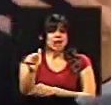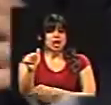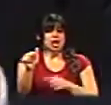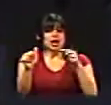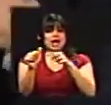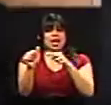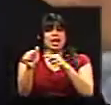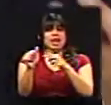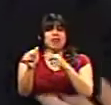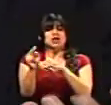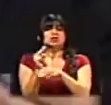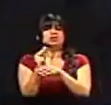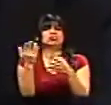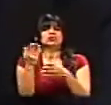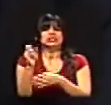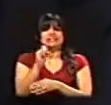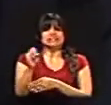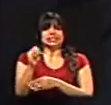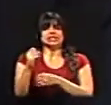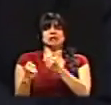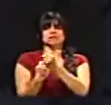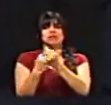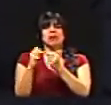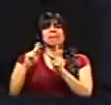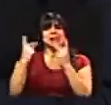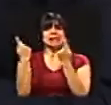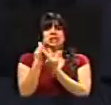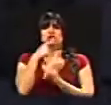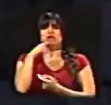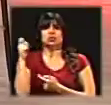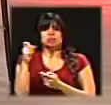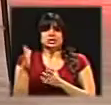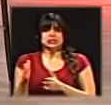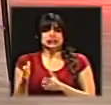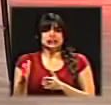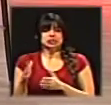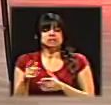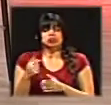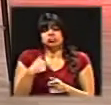de la izquierda, se nutre del Partido Comunista? Y se lo planteo porque